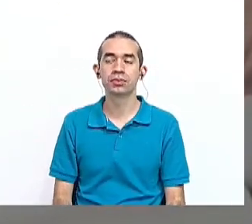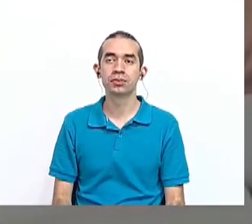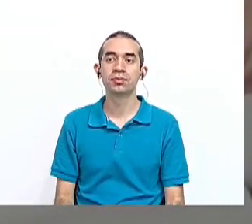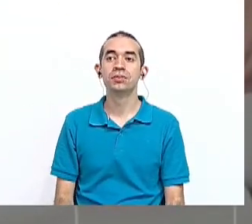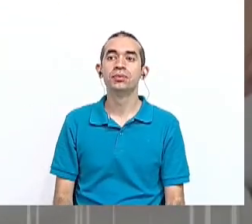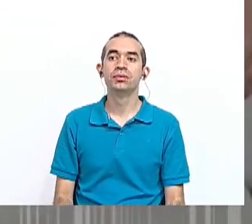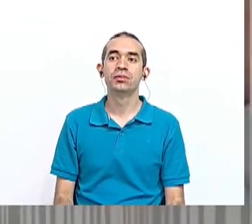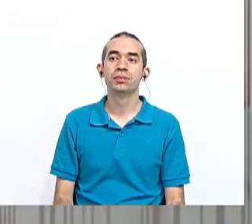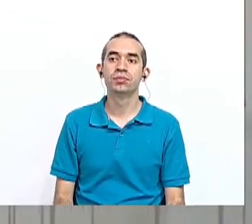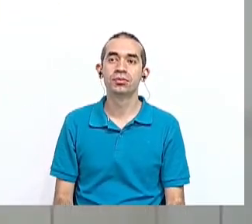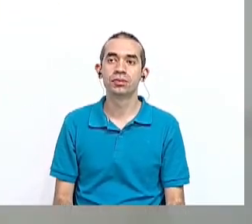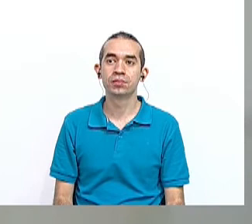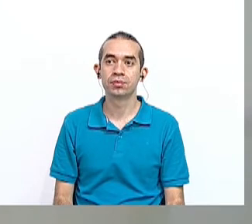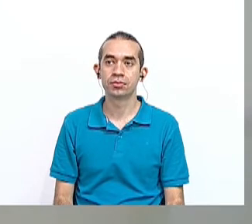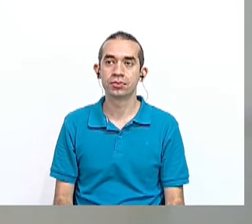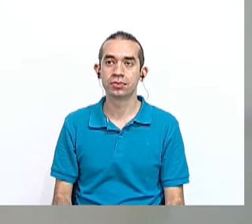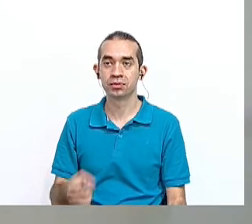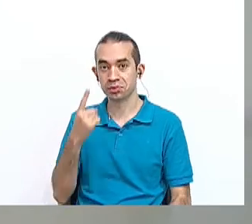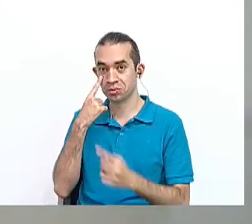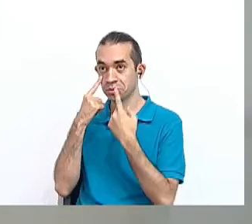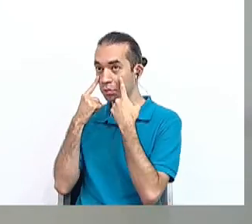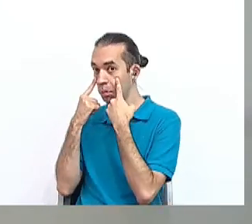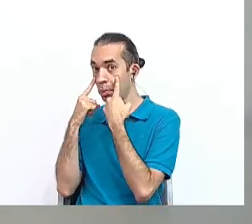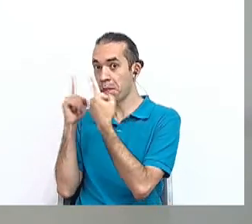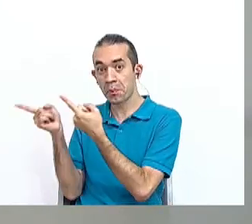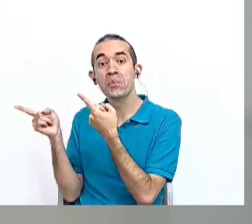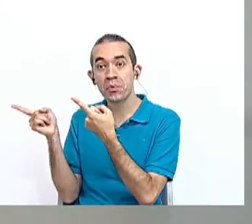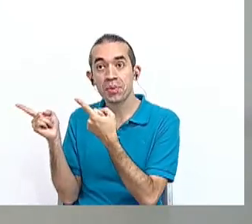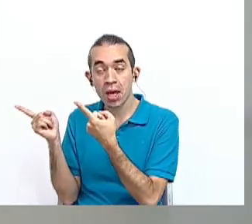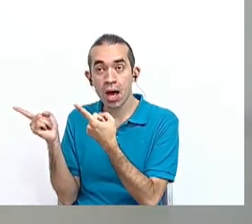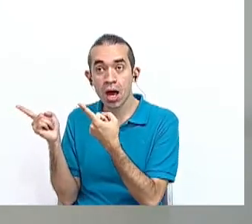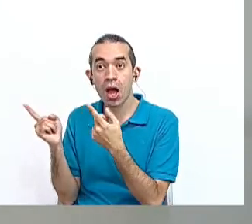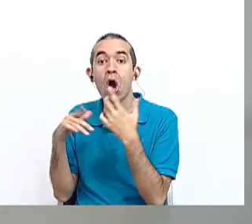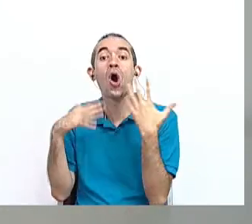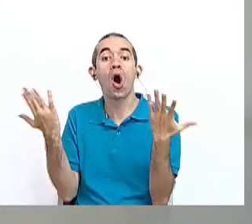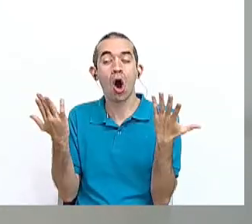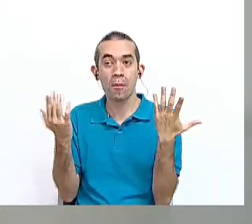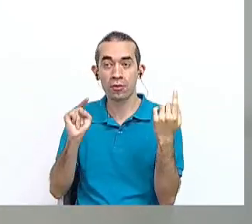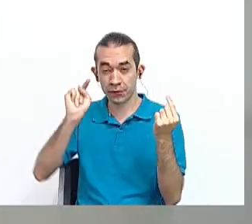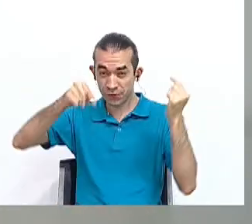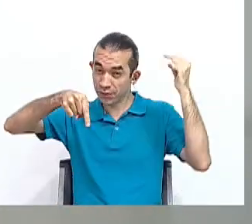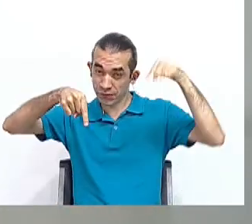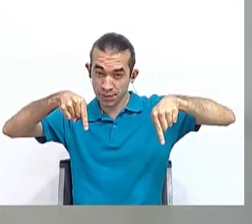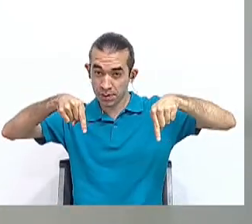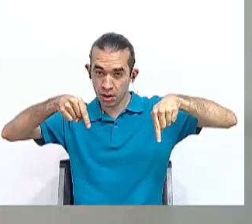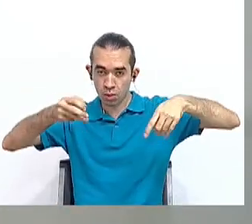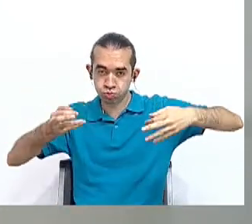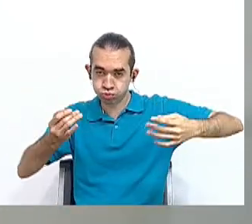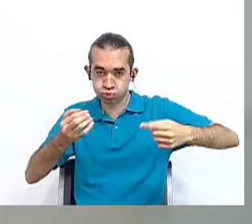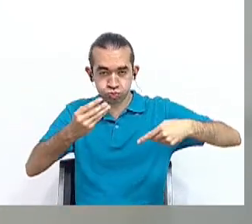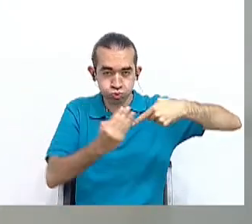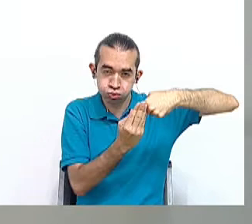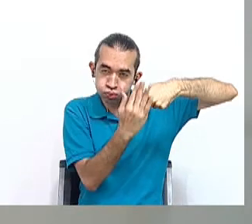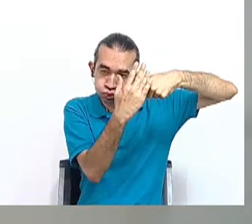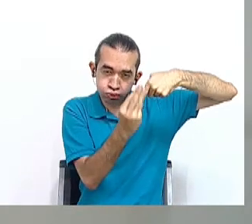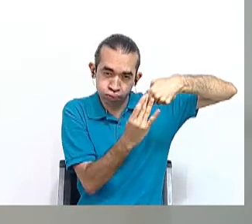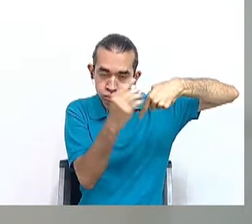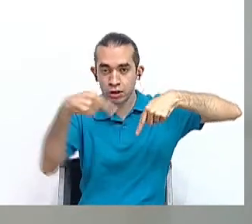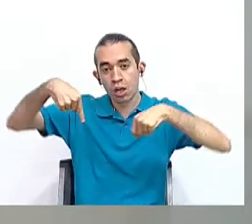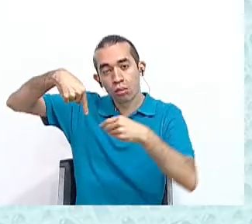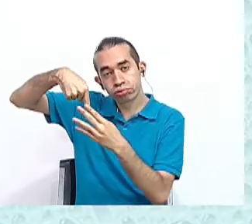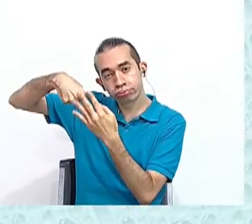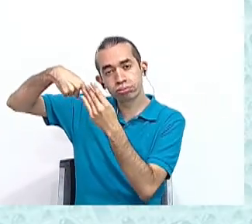esta representación estamos viendo cómo por medio de esos bastoncitos salen burbujitas. Bien,